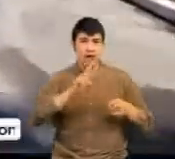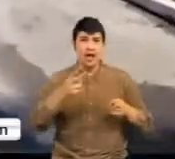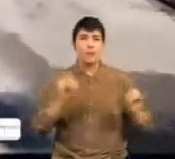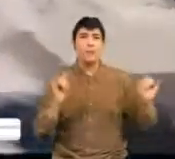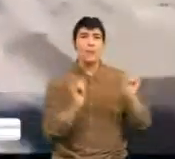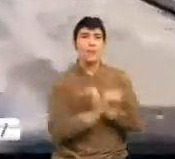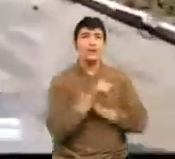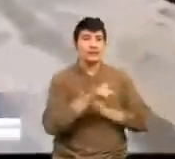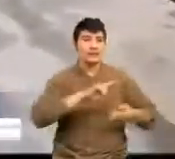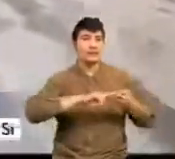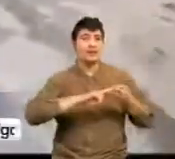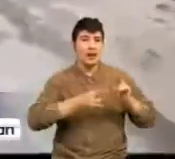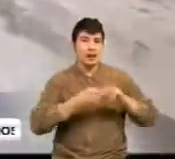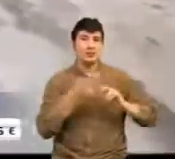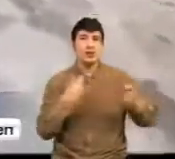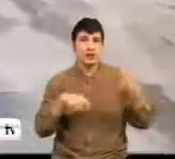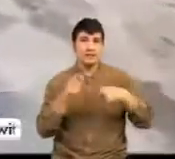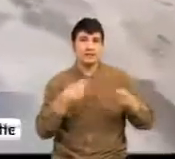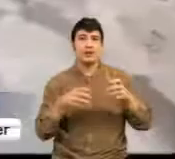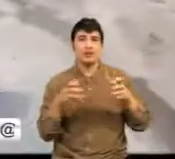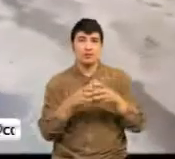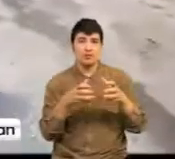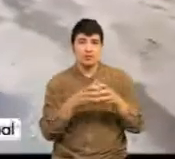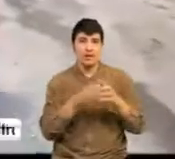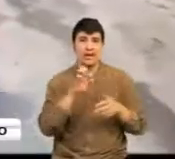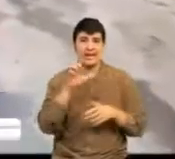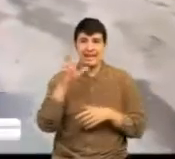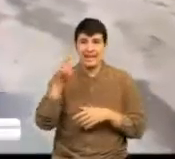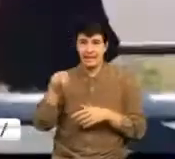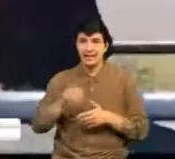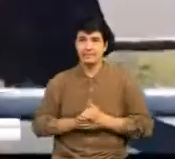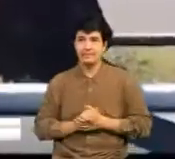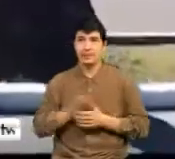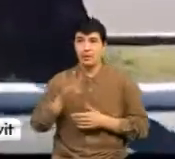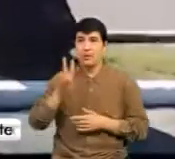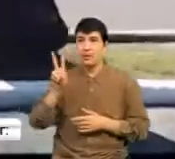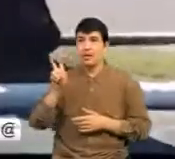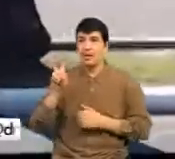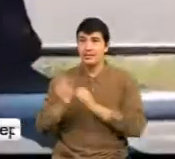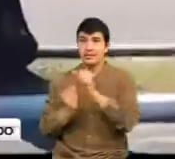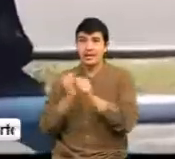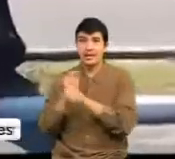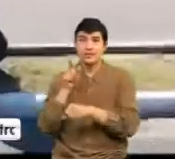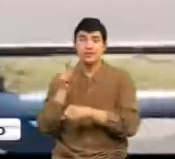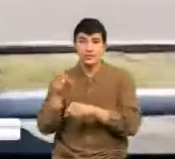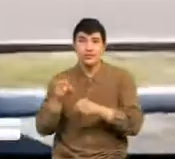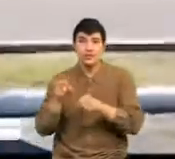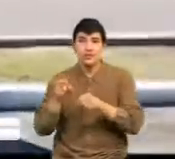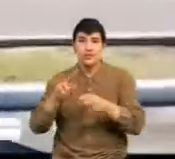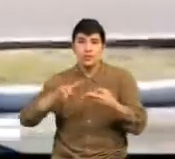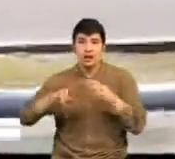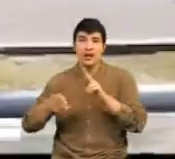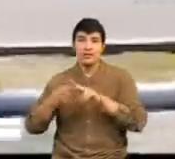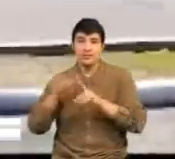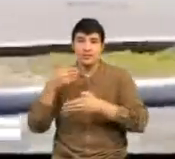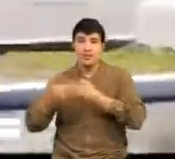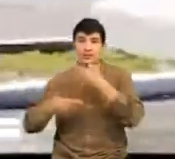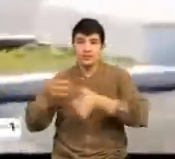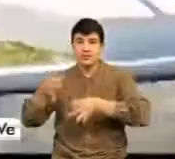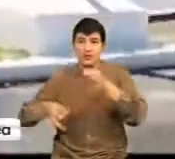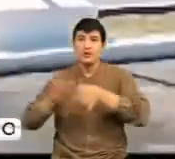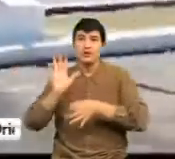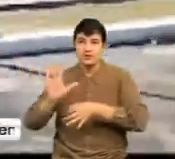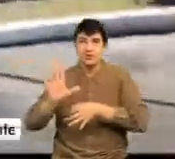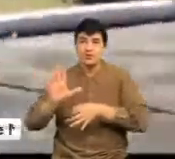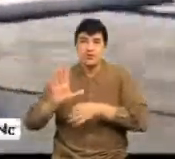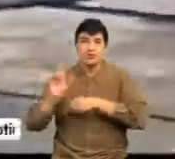con las redes urbanas del ELN en esa zona. Alias La Flaca, de 47 años de edad, se encuentra vinculada a procesos judiciales por los delitos de